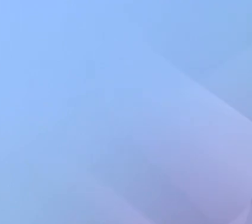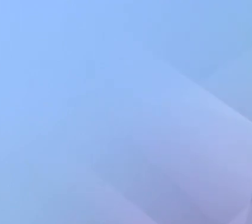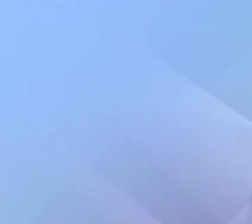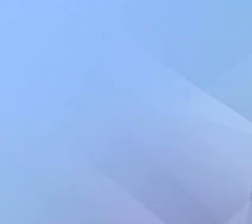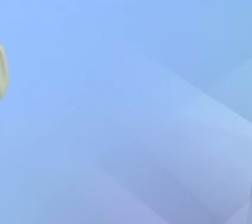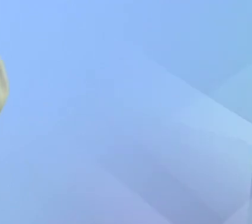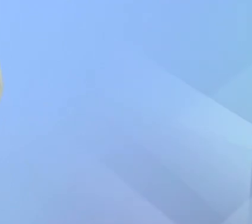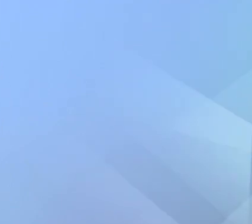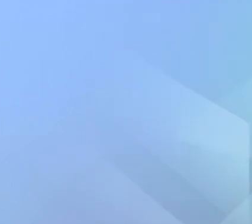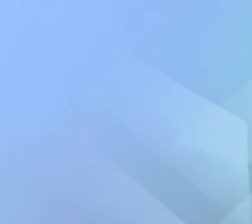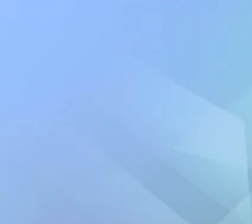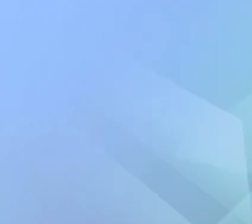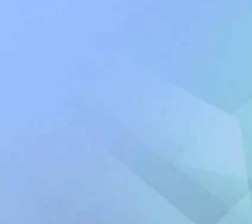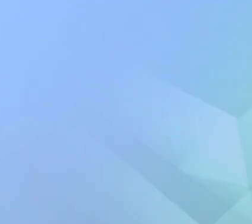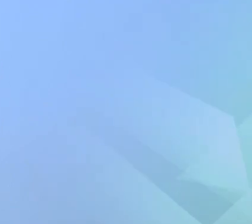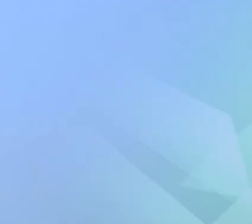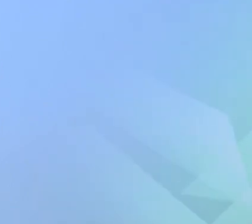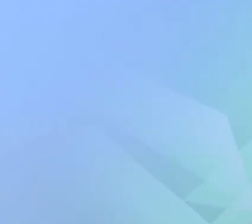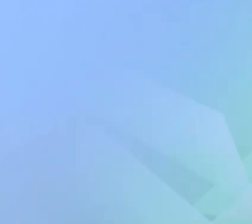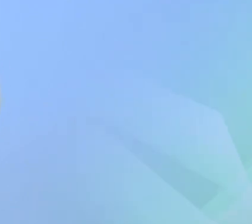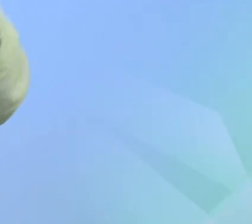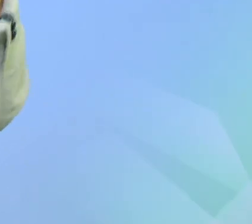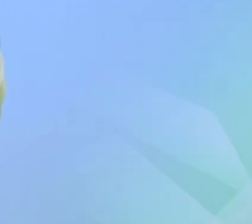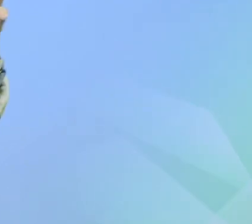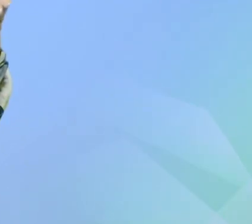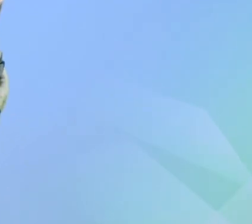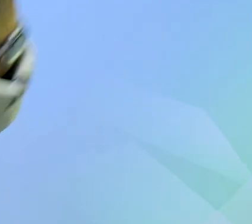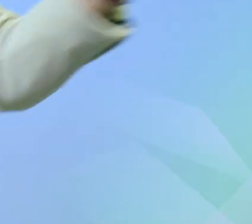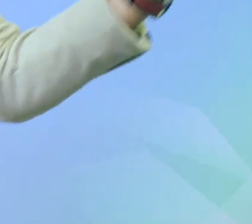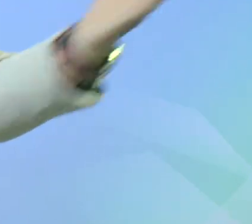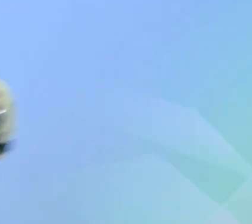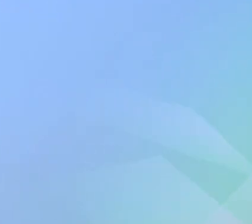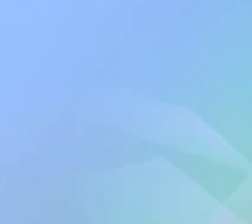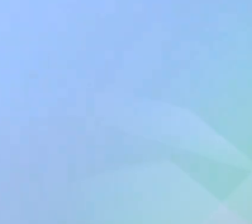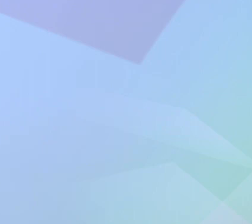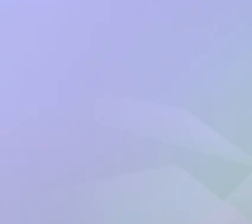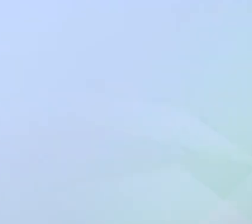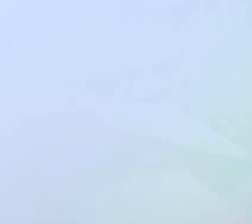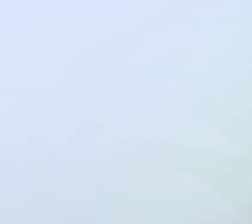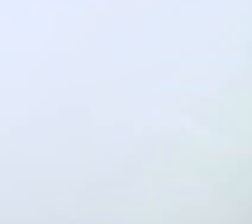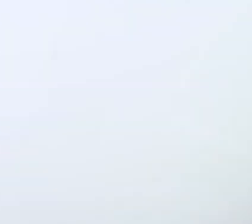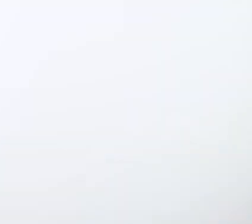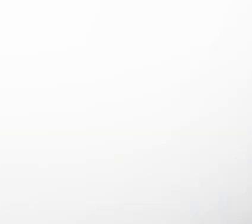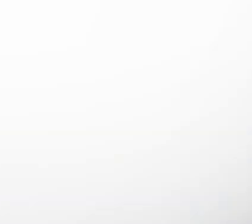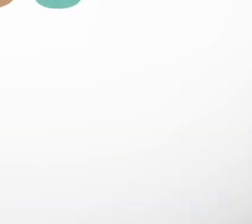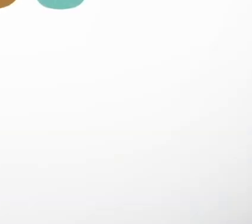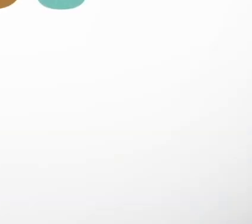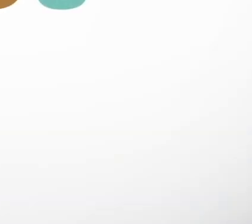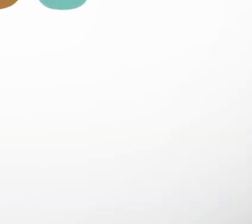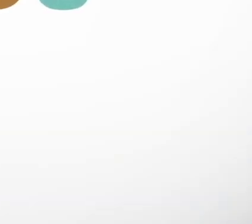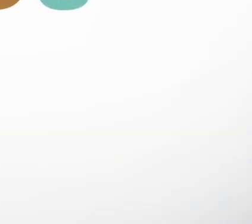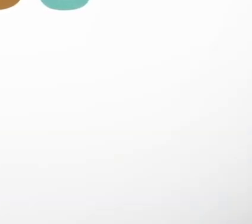tus vecinas. Cuidémonos nosotras y nuestros hijos, porque la salud somos todos.